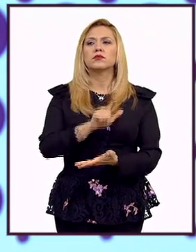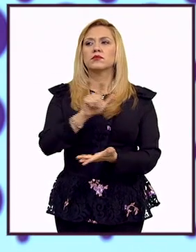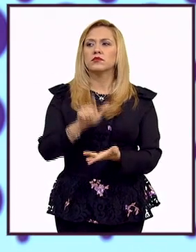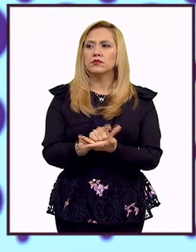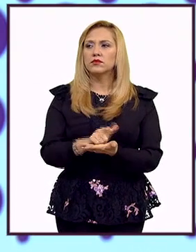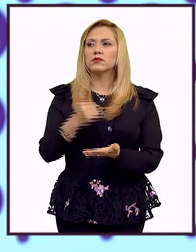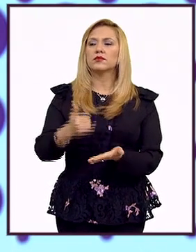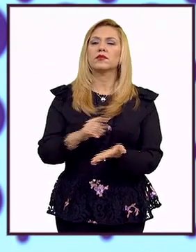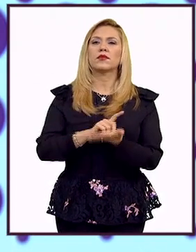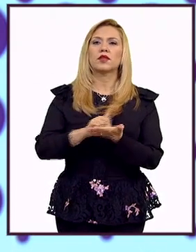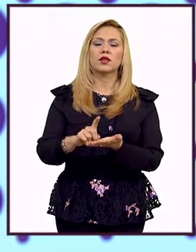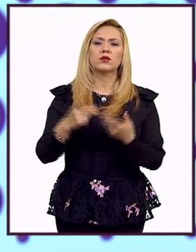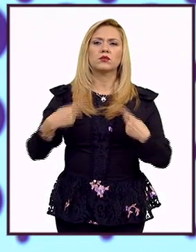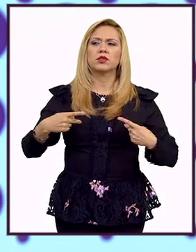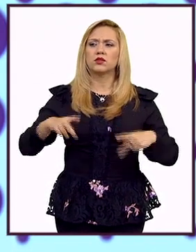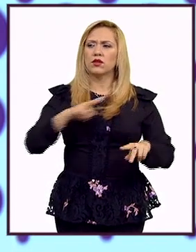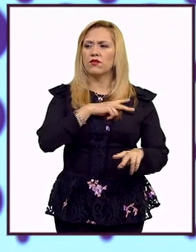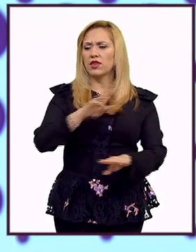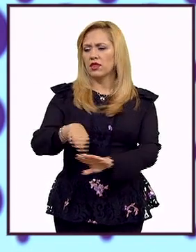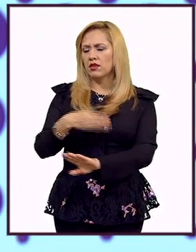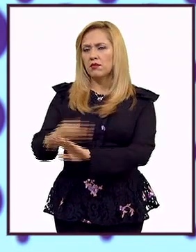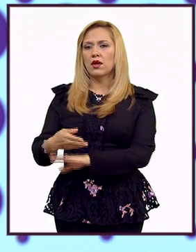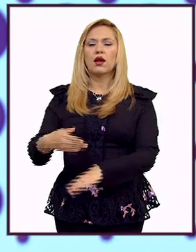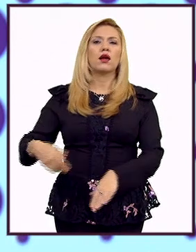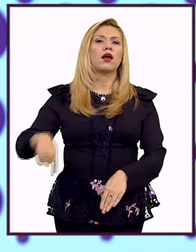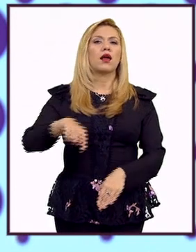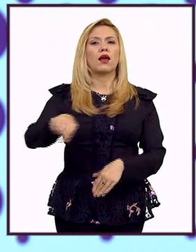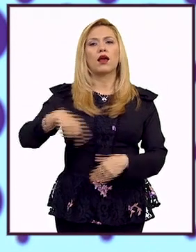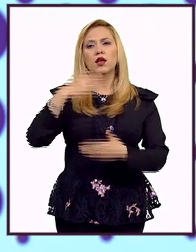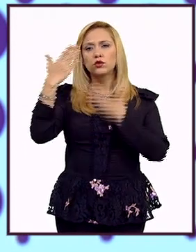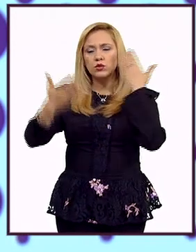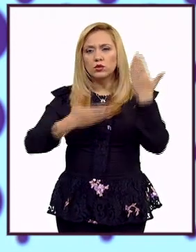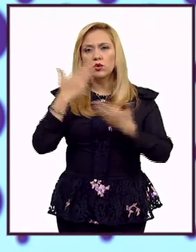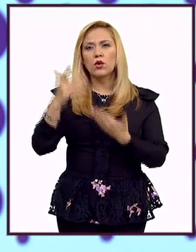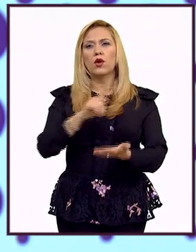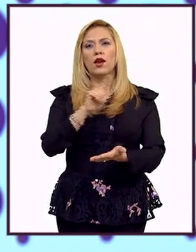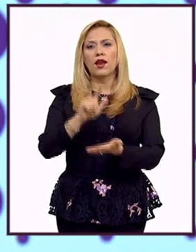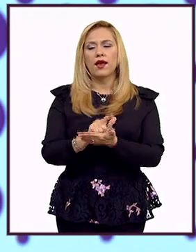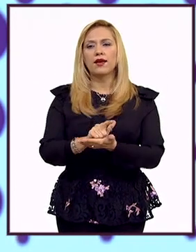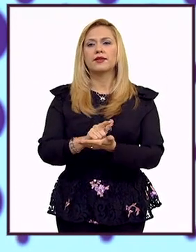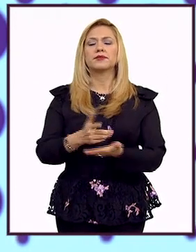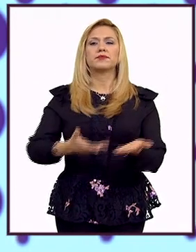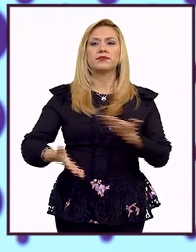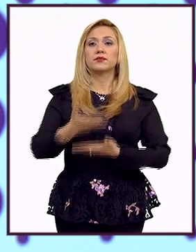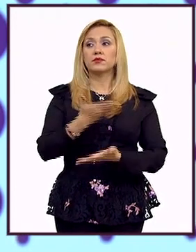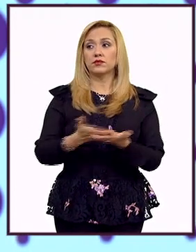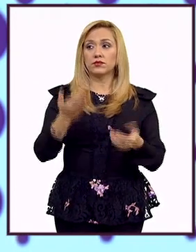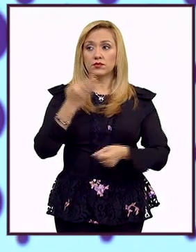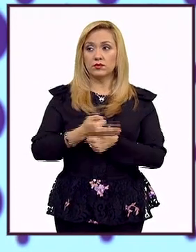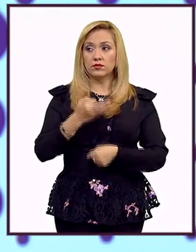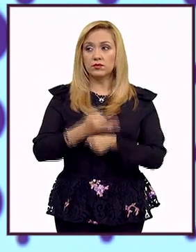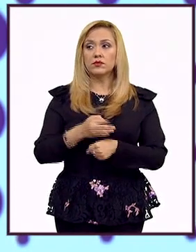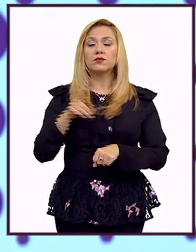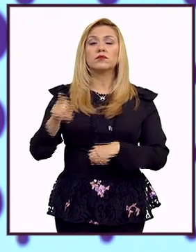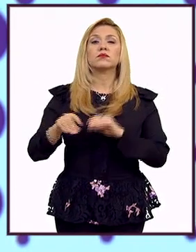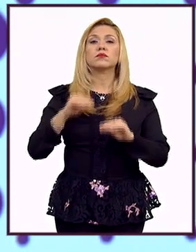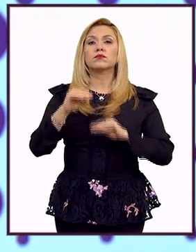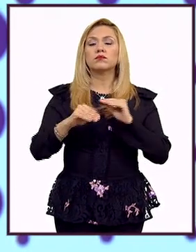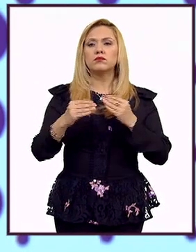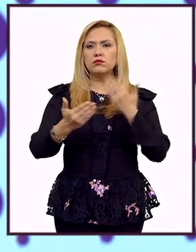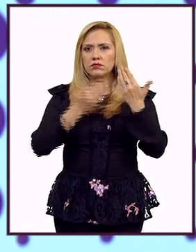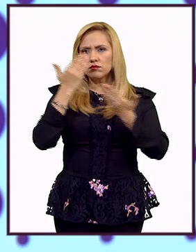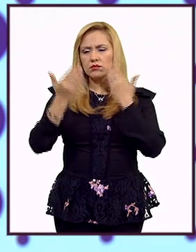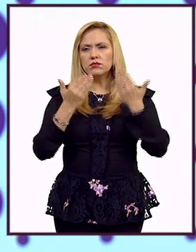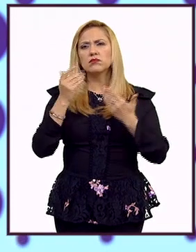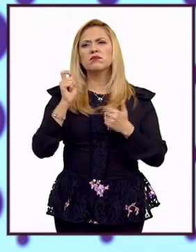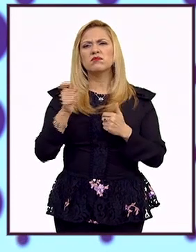y Derechos de las Víctimas en el Centro de Desarrollos Estudios de Derecho, Justicia y Sociedad. Actualmente desarrolla estudios doctorales